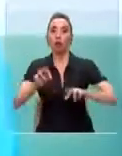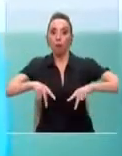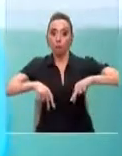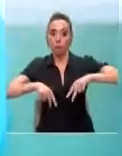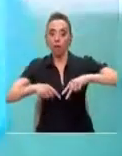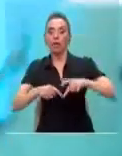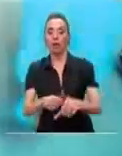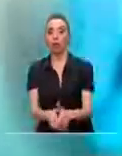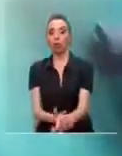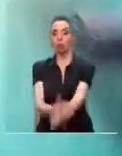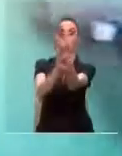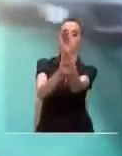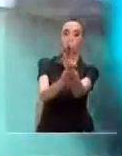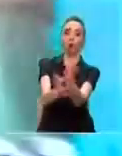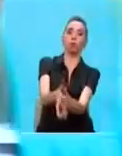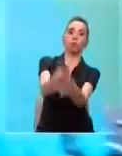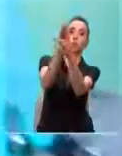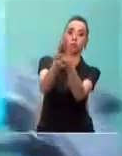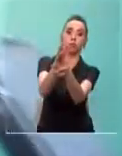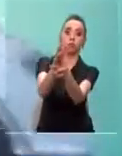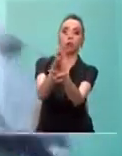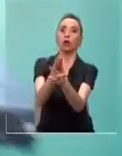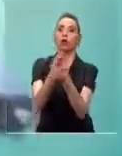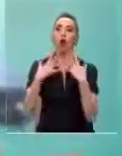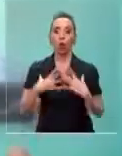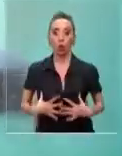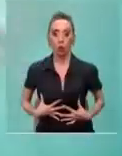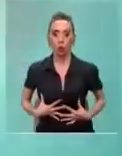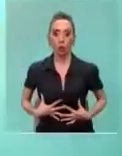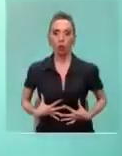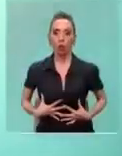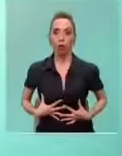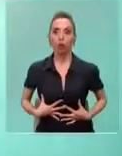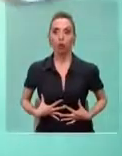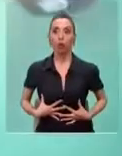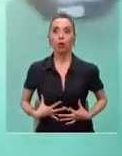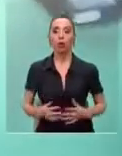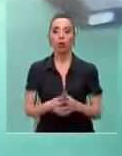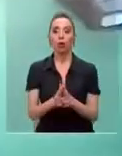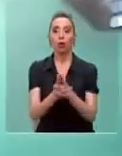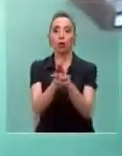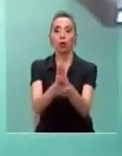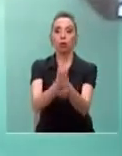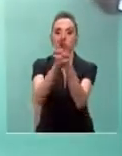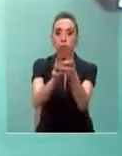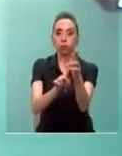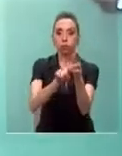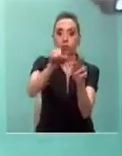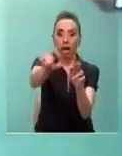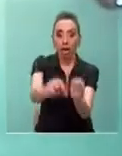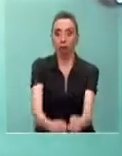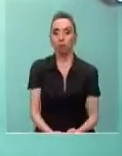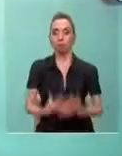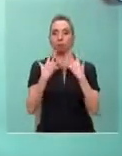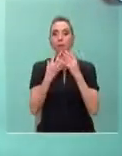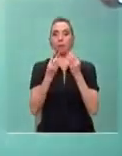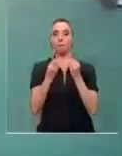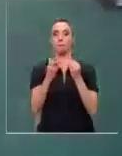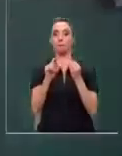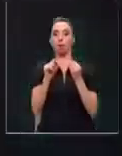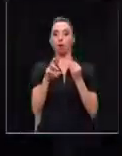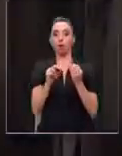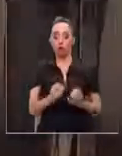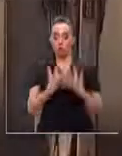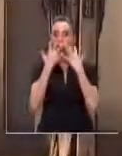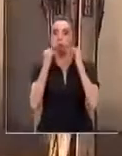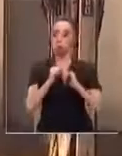esta arma, como en el resto de su cuerpo, que alcance la proyección de la deflagración de la pólvora y el daño que esta puede provocar